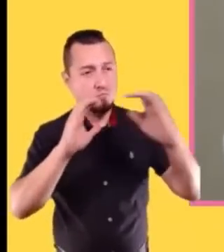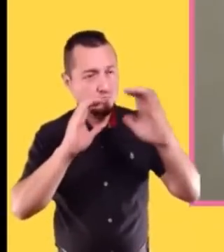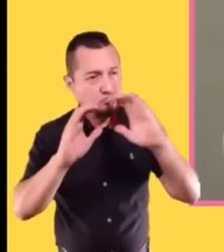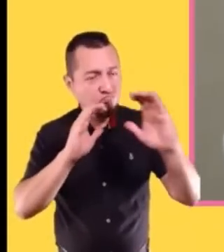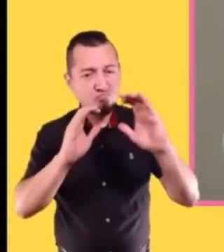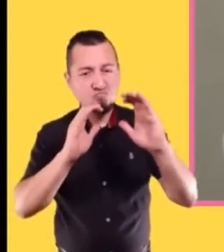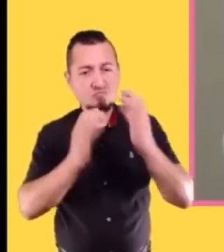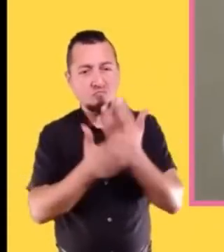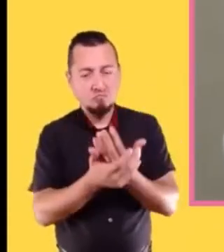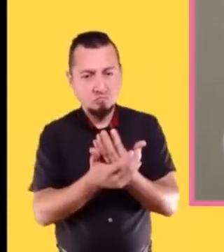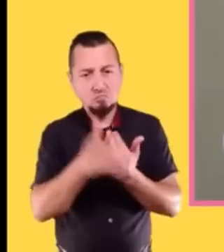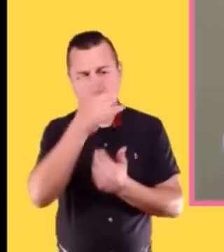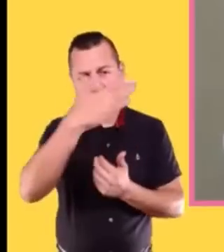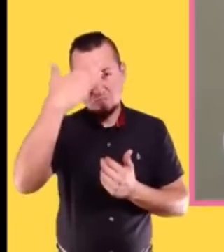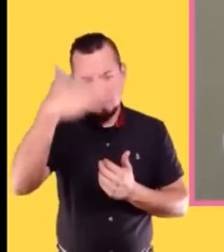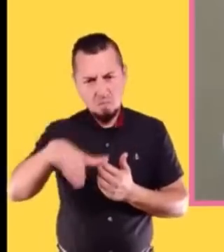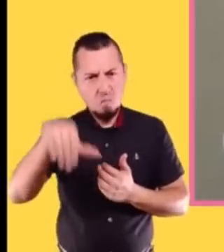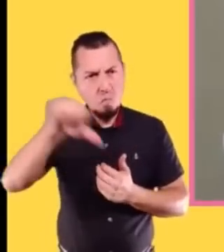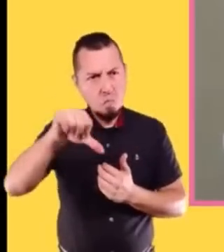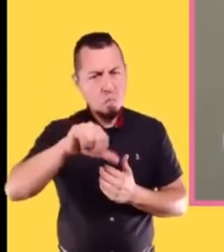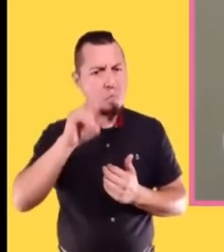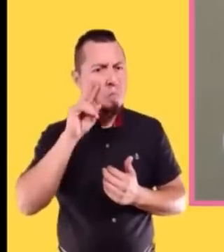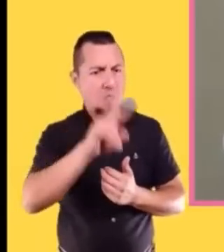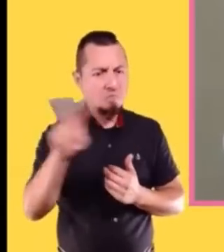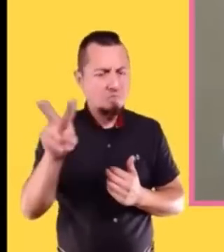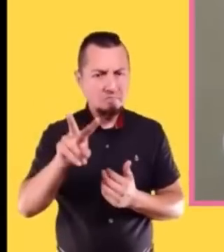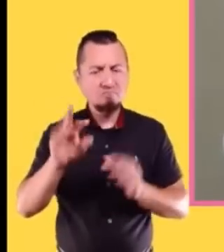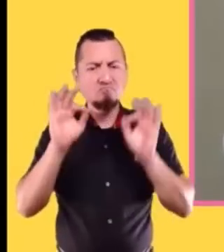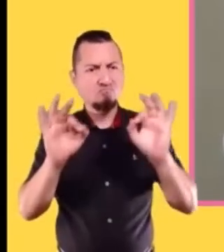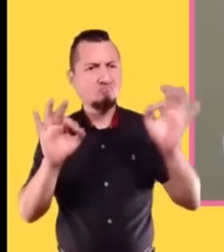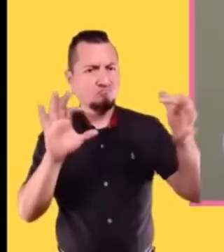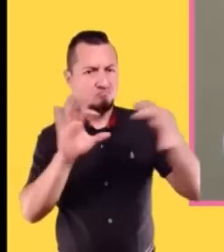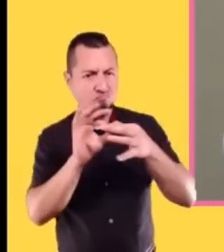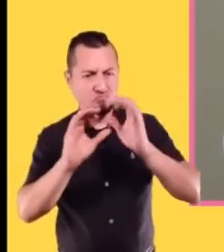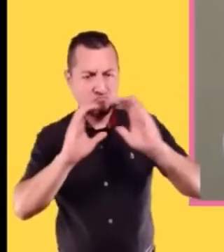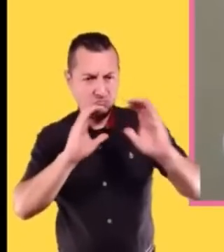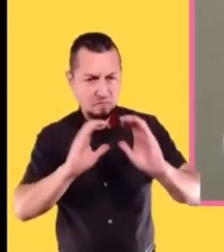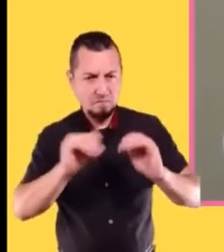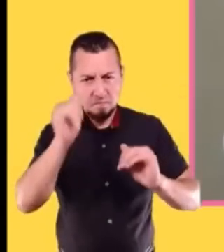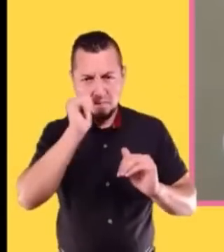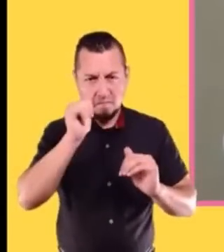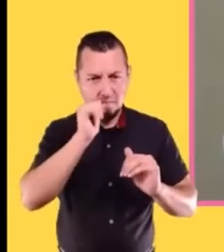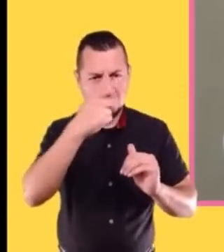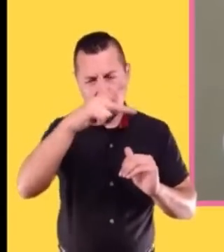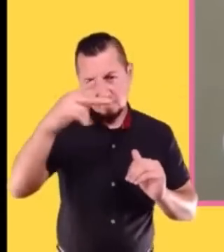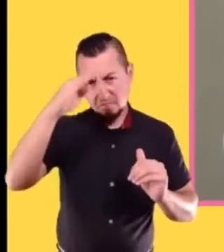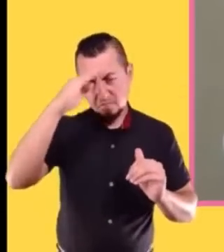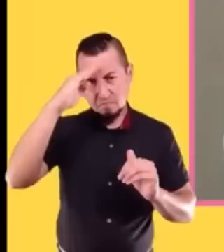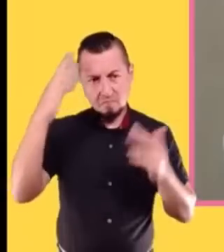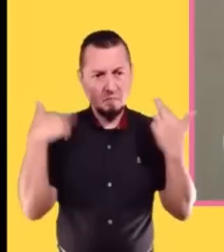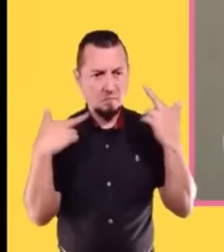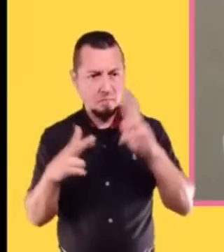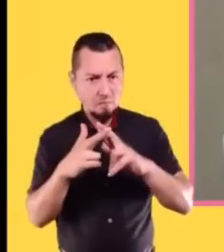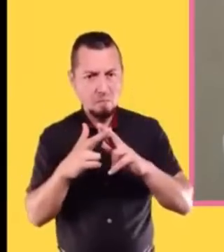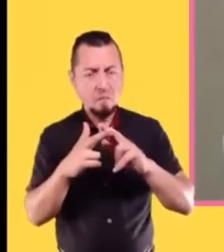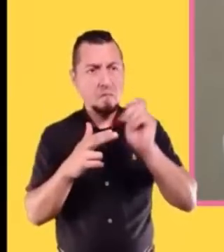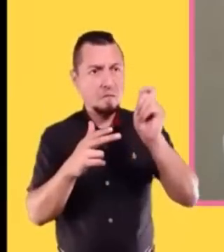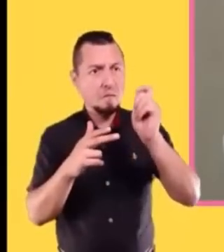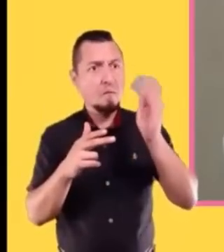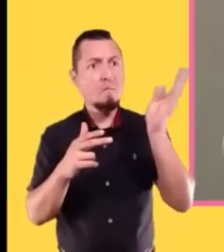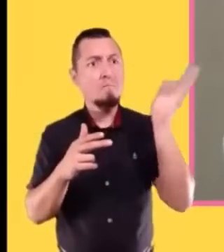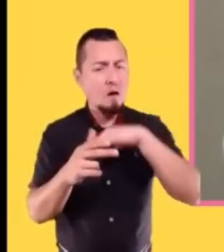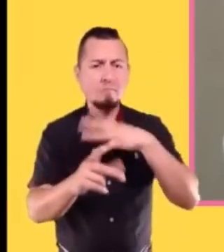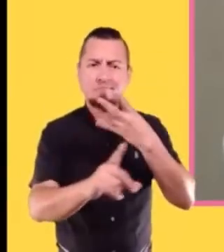saben lo que estamos presentando el día de hoy, estamos en sintonía. Creo que ha habido también una postura crítica de parte de los maestros de corregir aquello que se tenga que corregir,